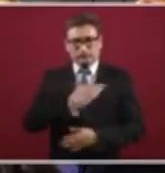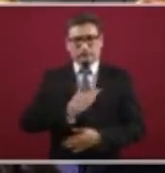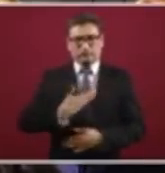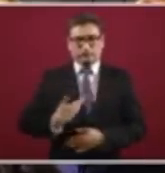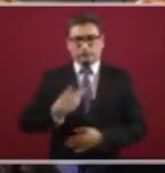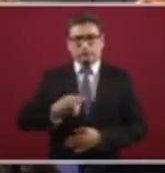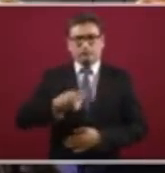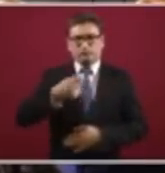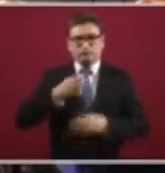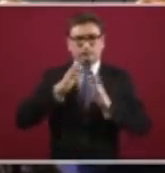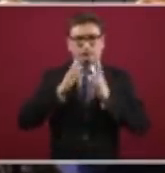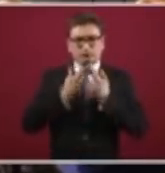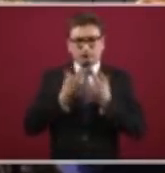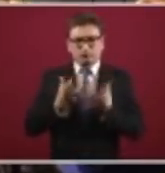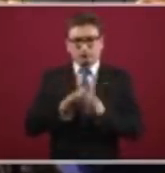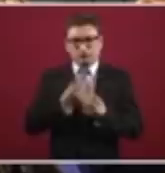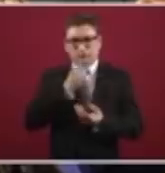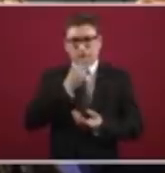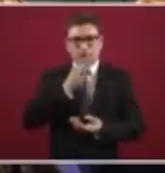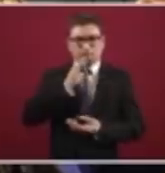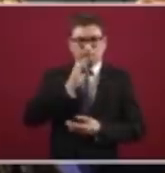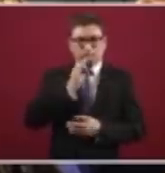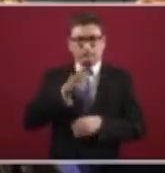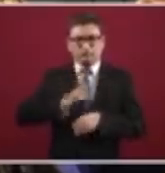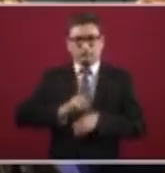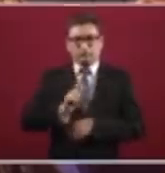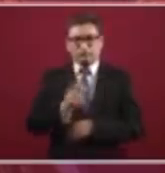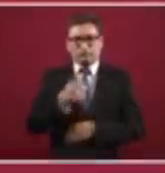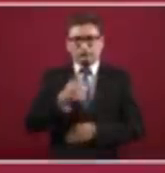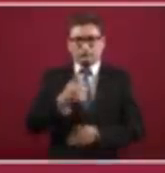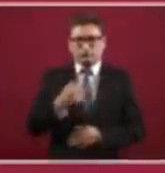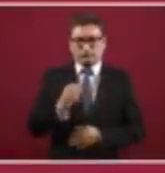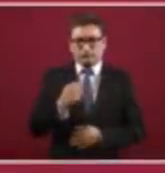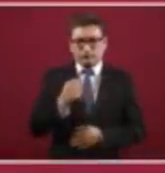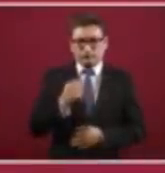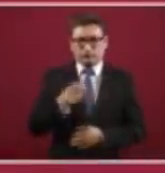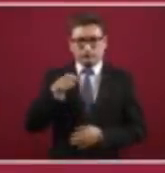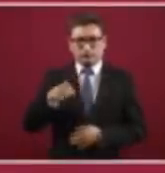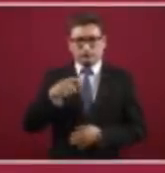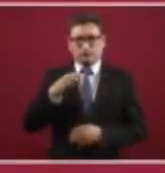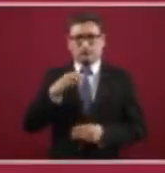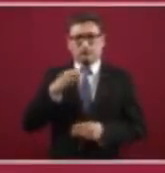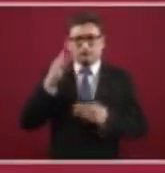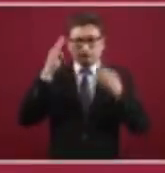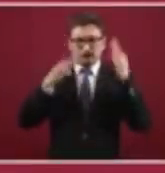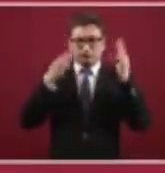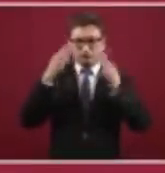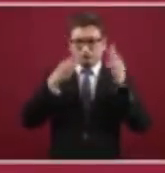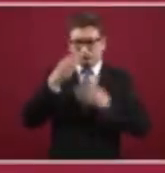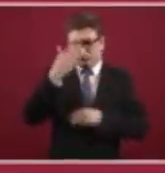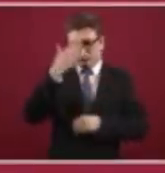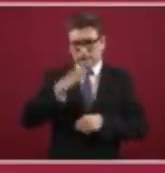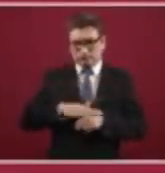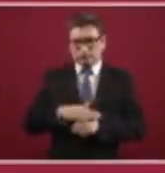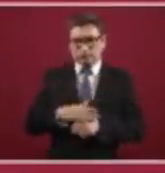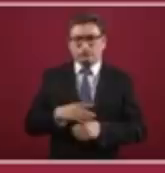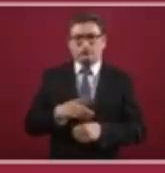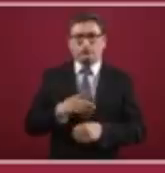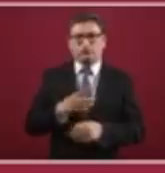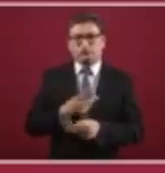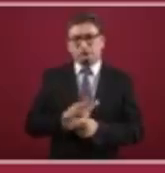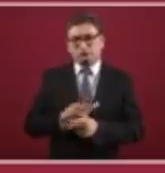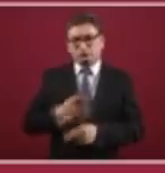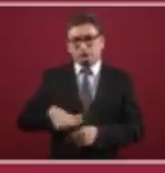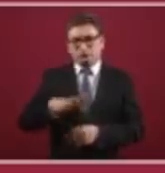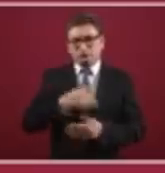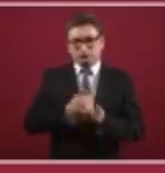primera reunión con los padres y madres de familia el día 26 de septiembre en el museo de memoria al tolerancia de la ciudad de mexico donde se estableció el